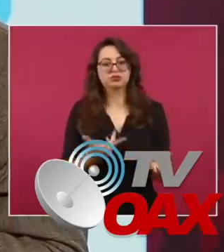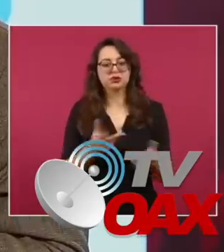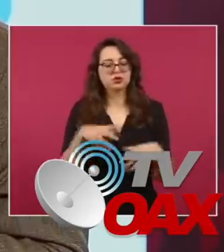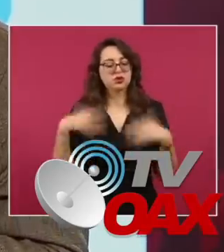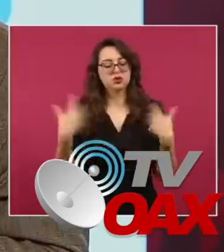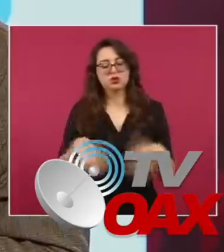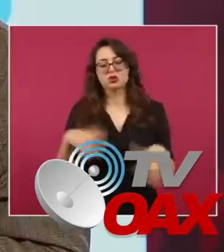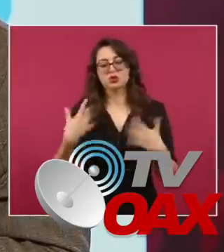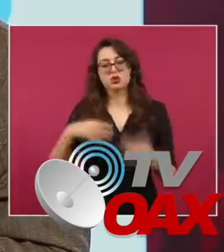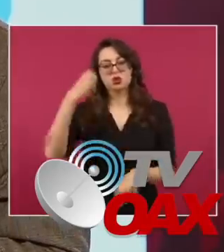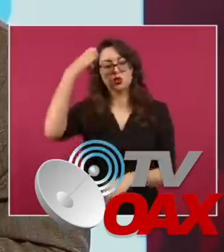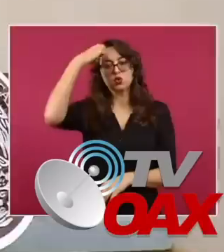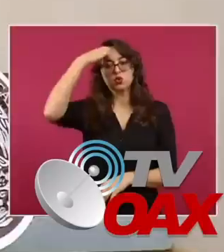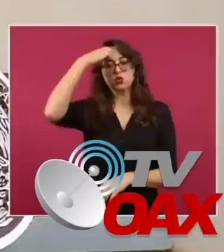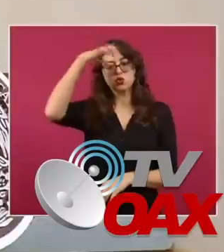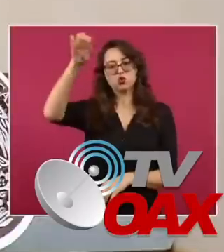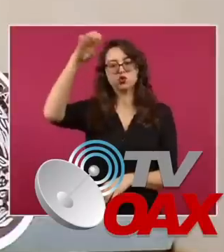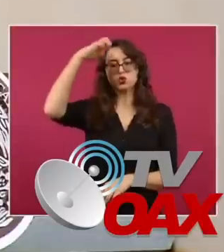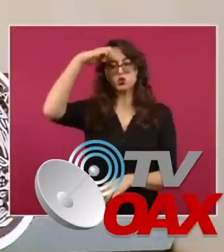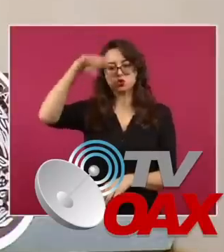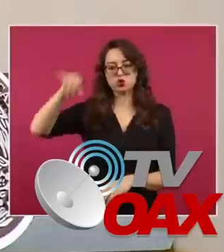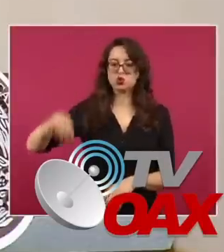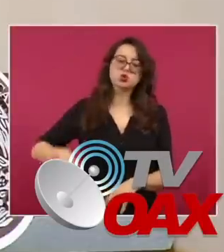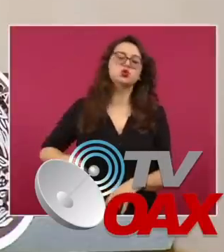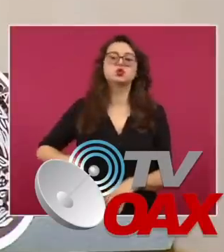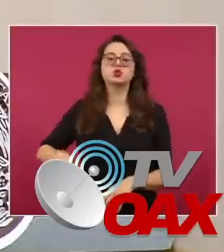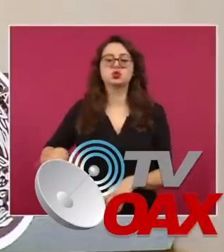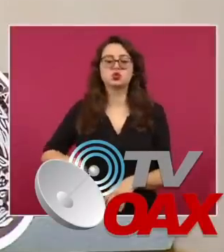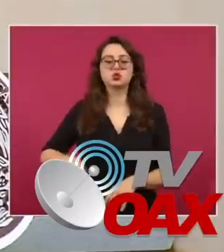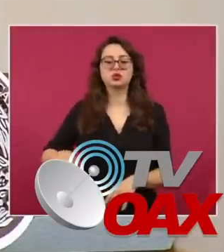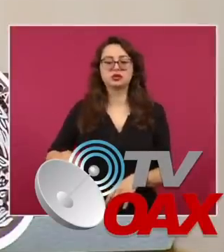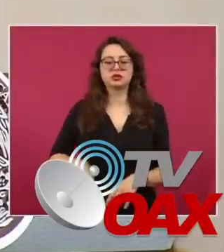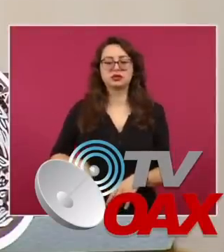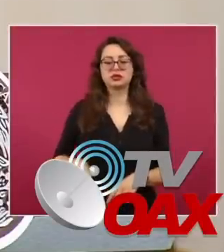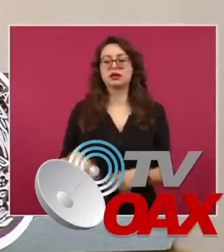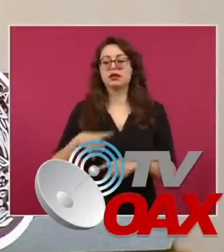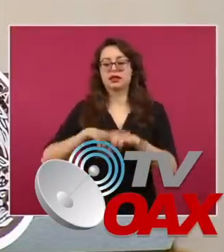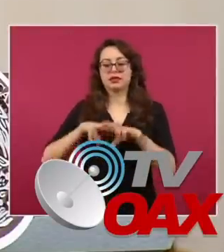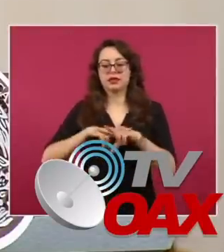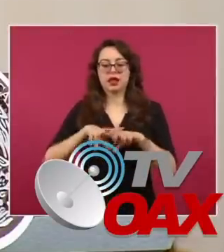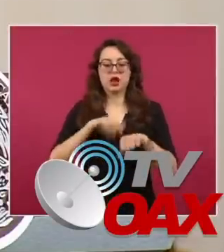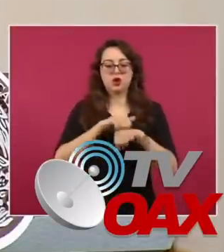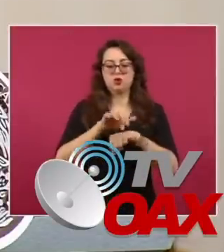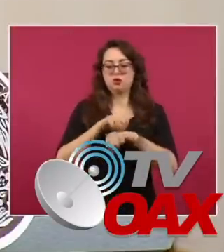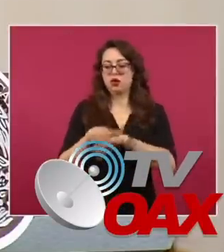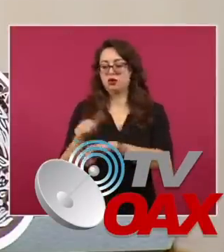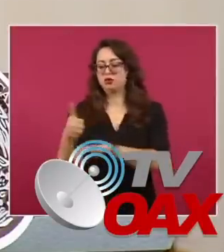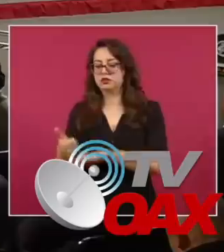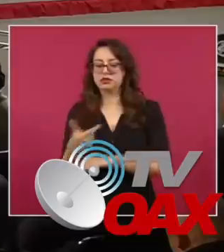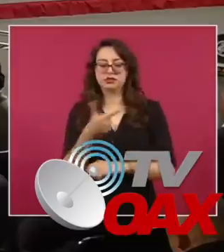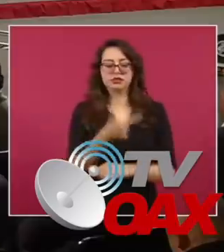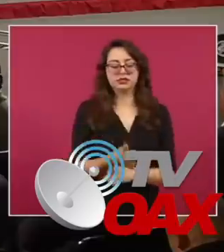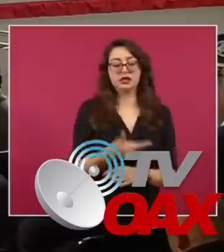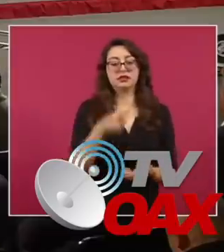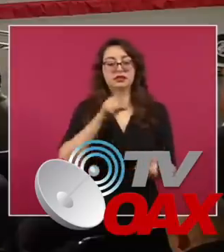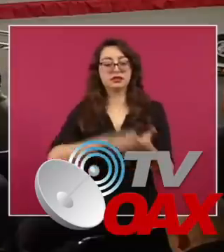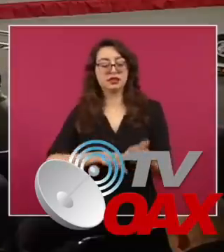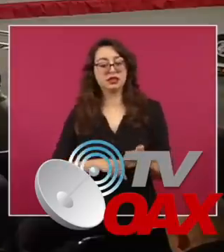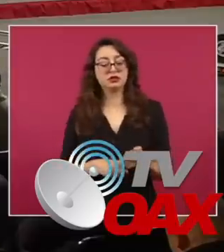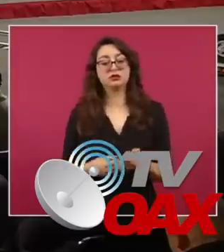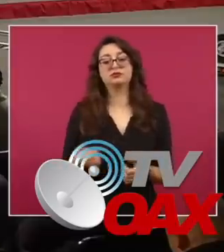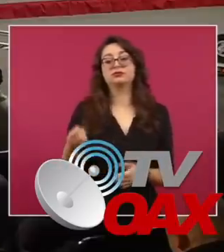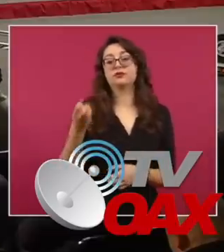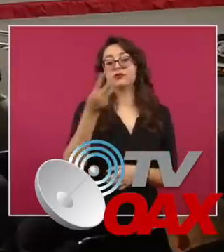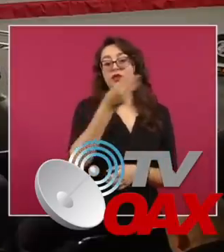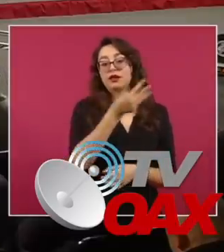interesante en donde se han incorporado en el tramo 6 y 7 alrededor de 300 arqueólogos e